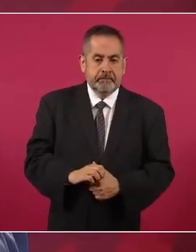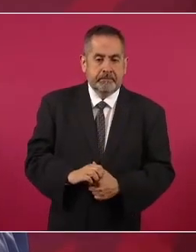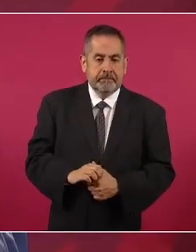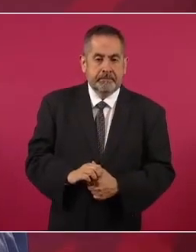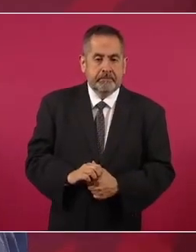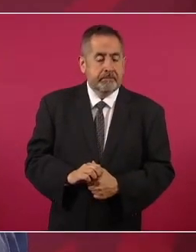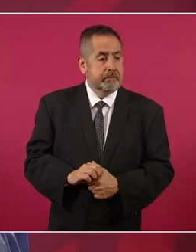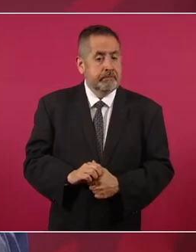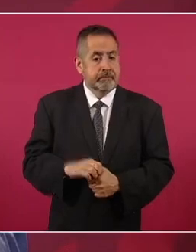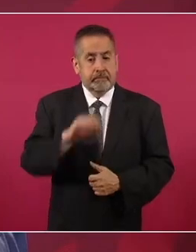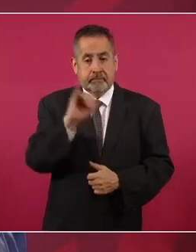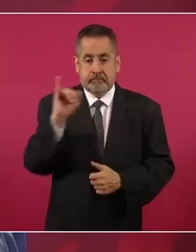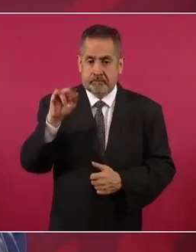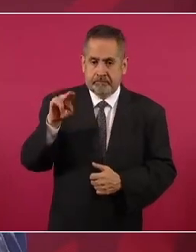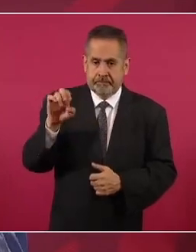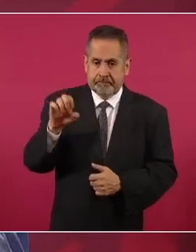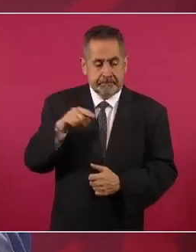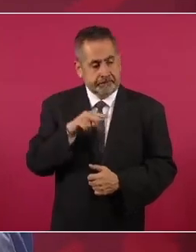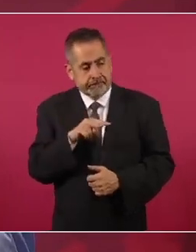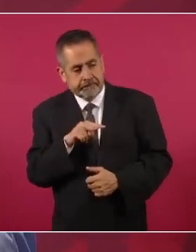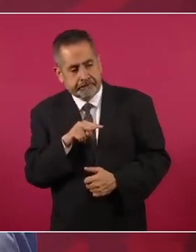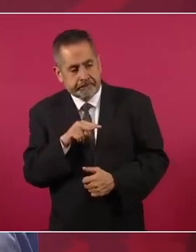que da, la verdad,